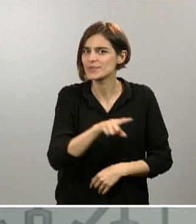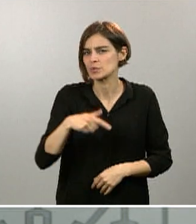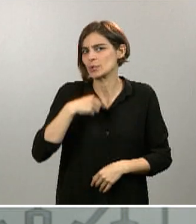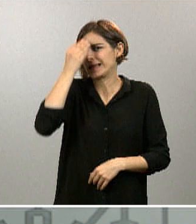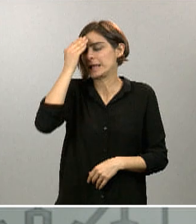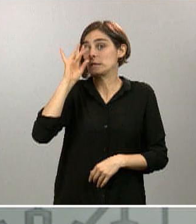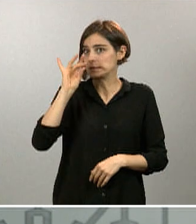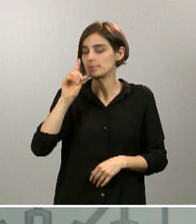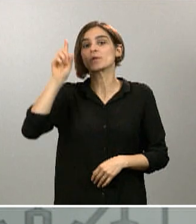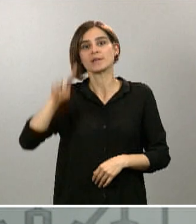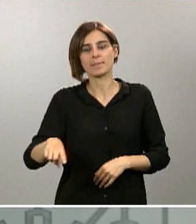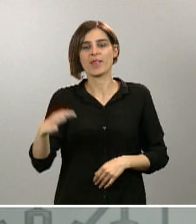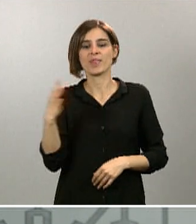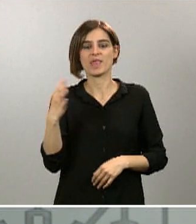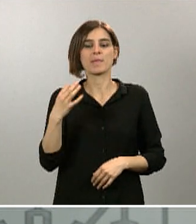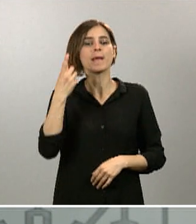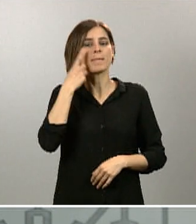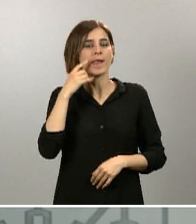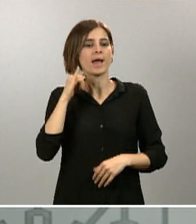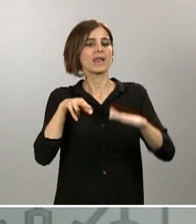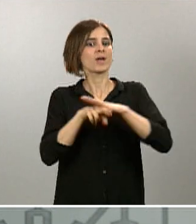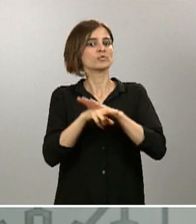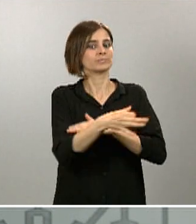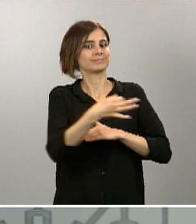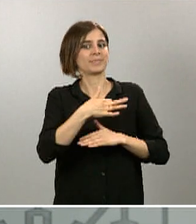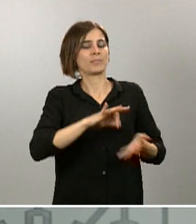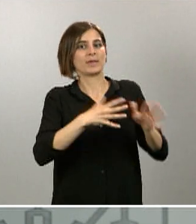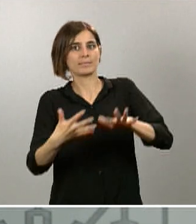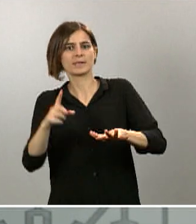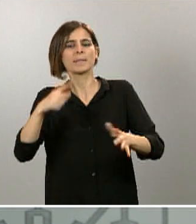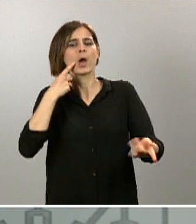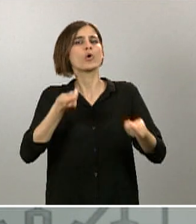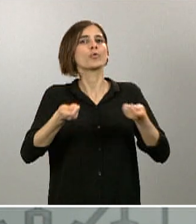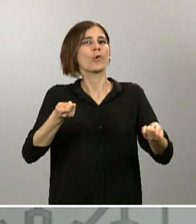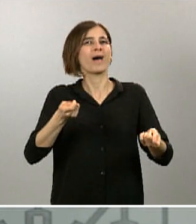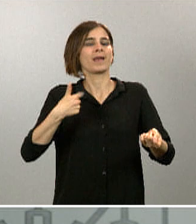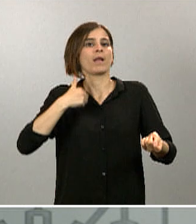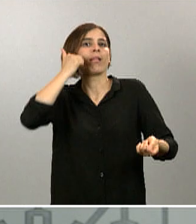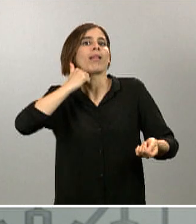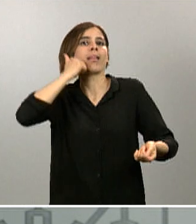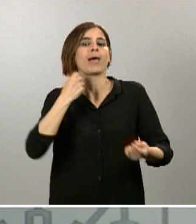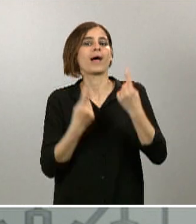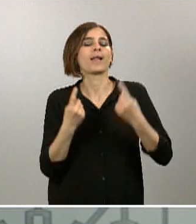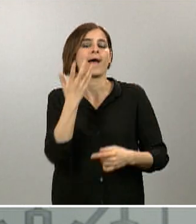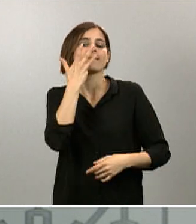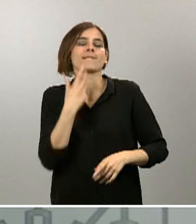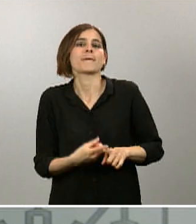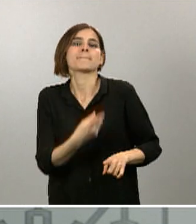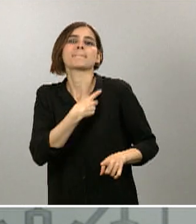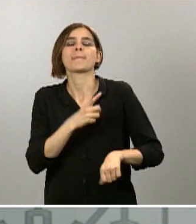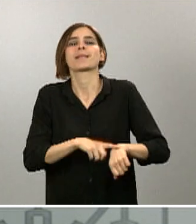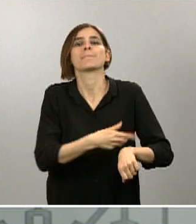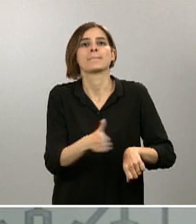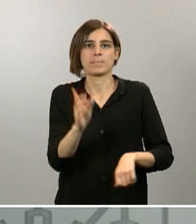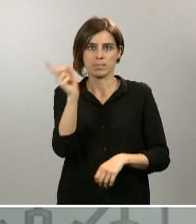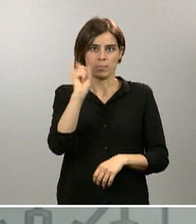para implementarla y controlar los excesos y los abusos. Todo eso no se puede hacer de manera improvisada. Si se tiene que hacer o no a nivel de